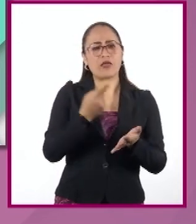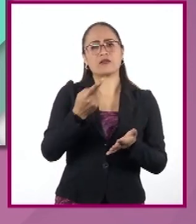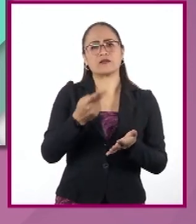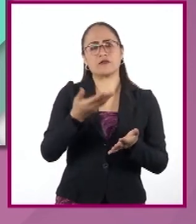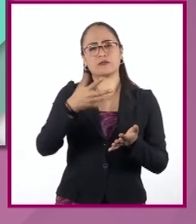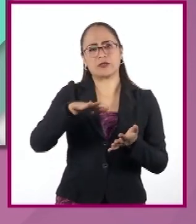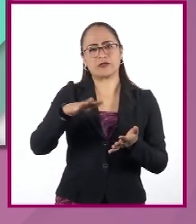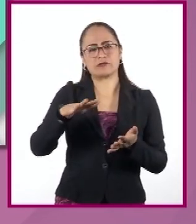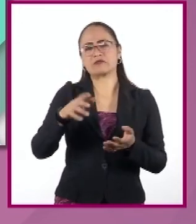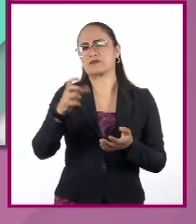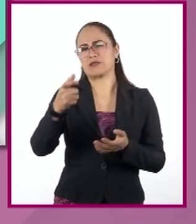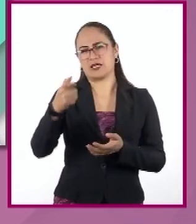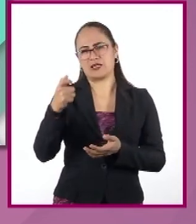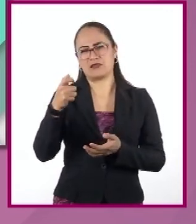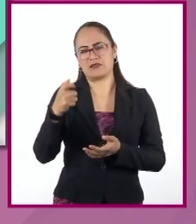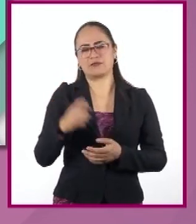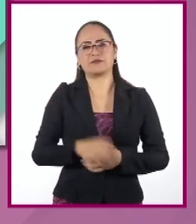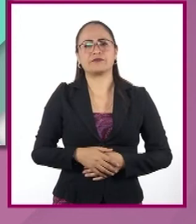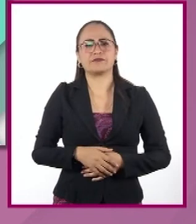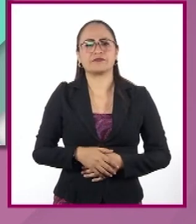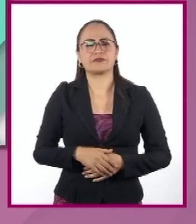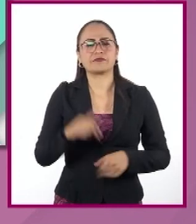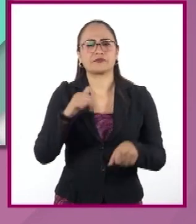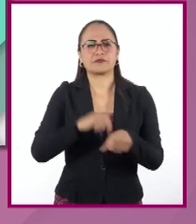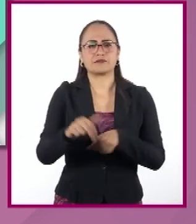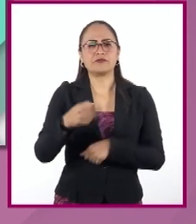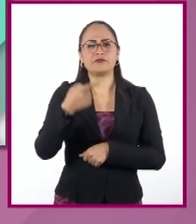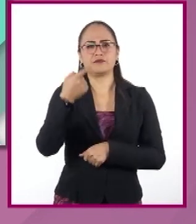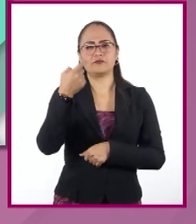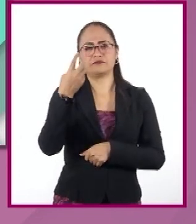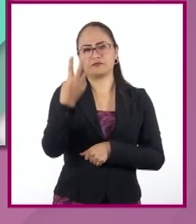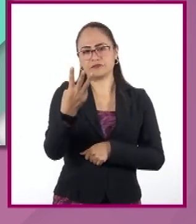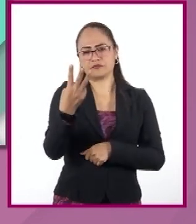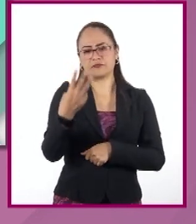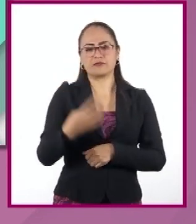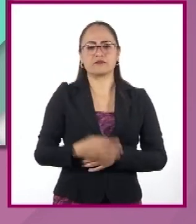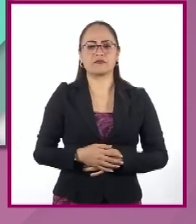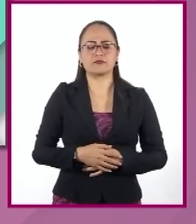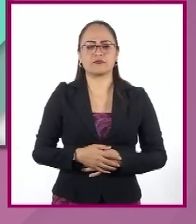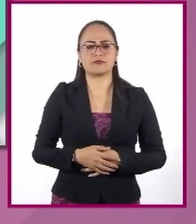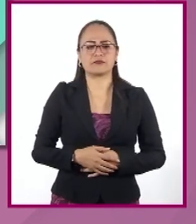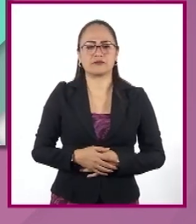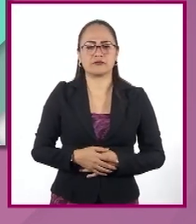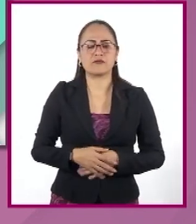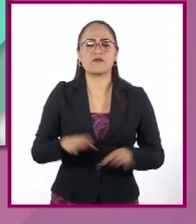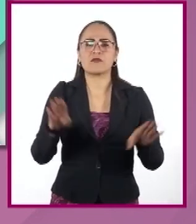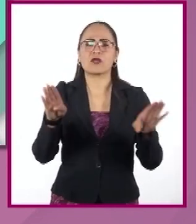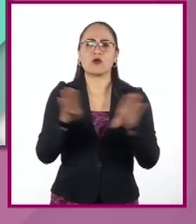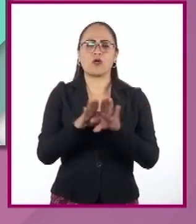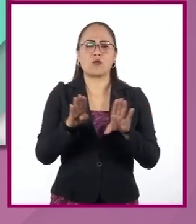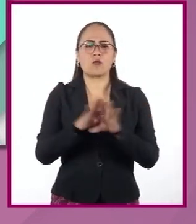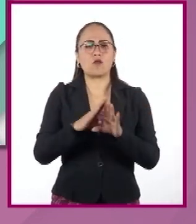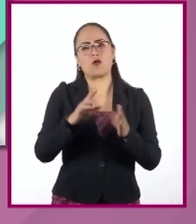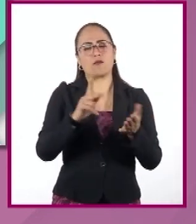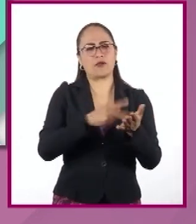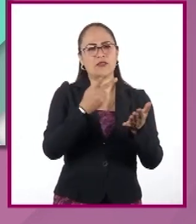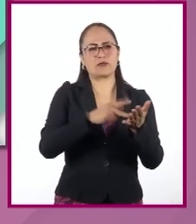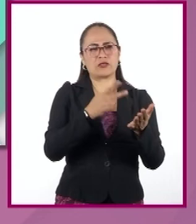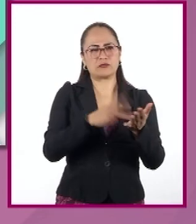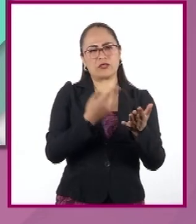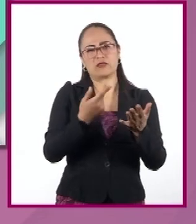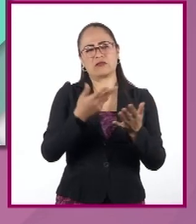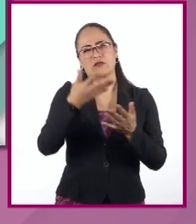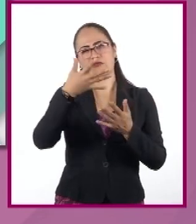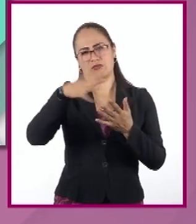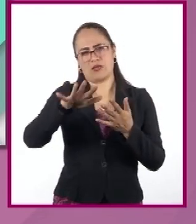diferencia de la incógnita x, y el número 3, por lo que se representa como sumar 10 veces la